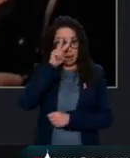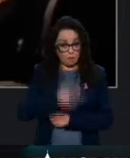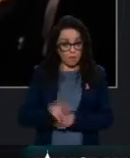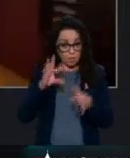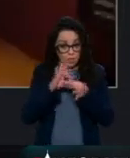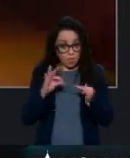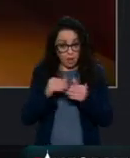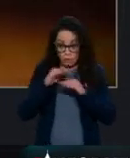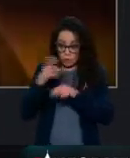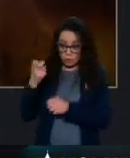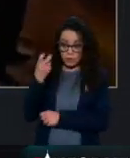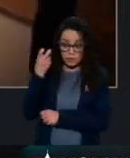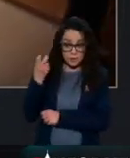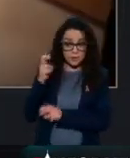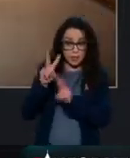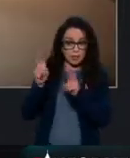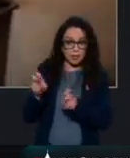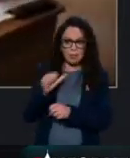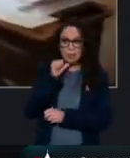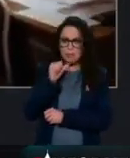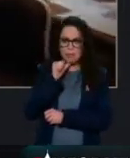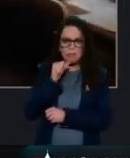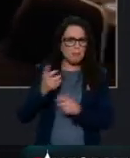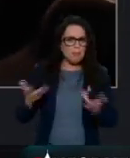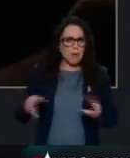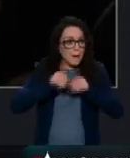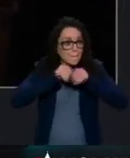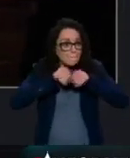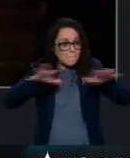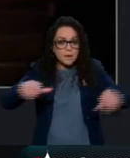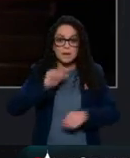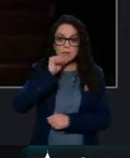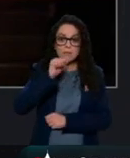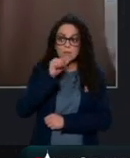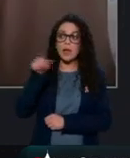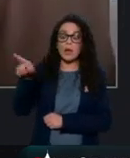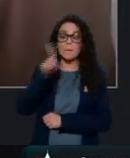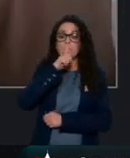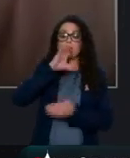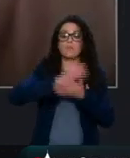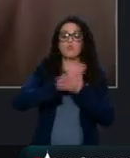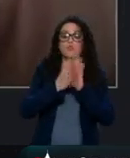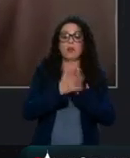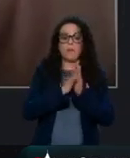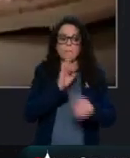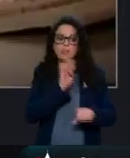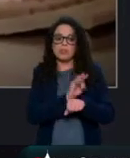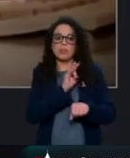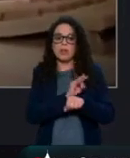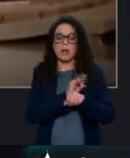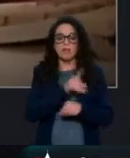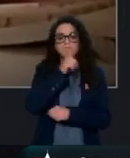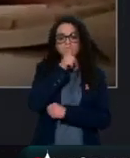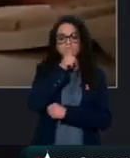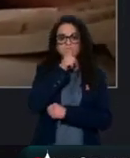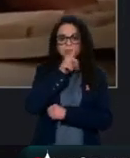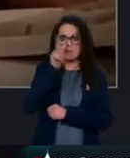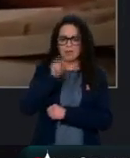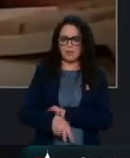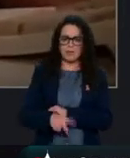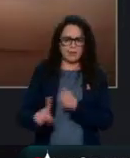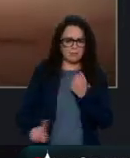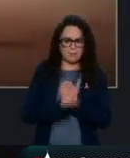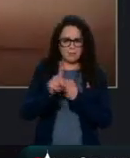corporativa, que en muchos casos pues fueron tapadera de este régimen neoliberal que legó un desastre financiero como